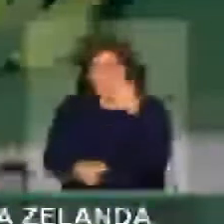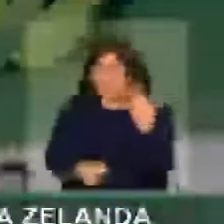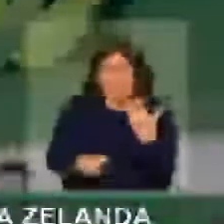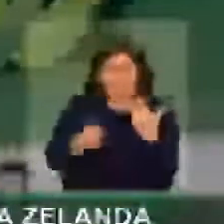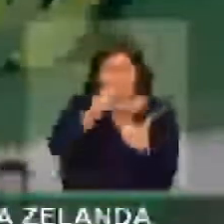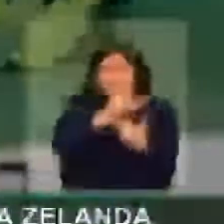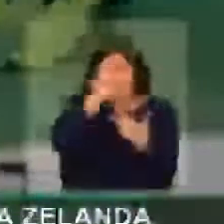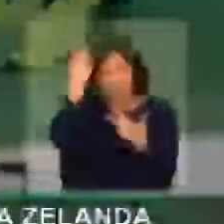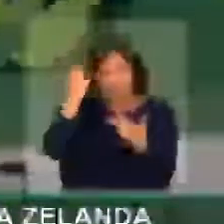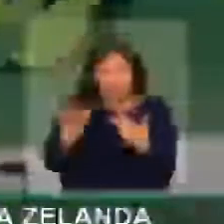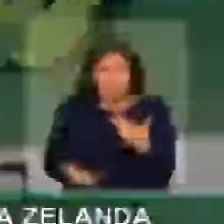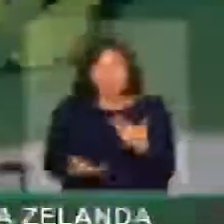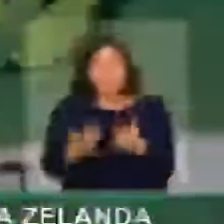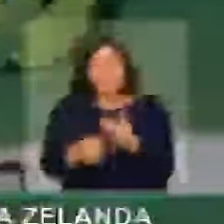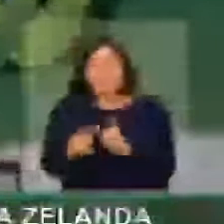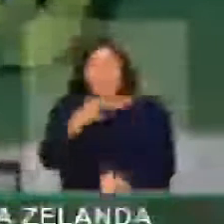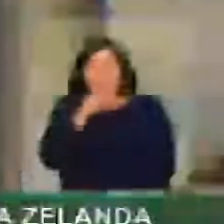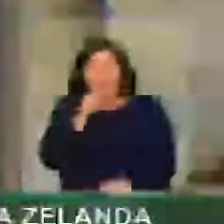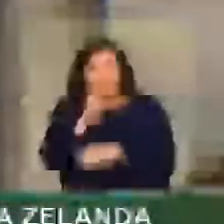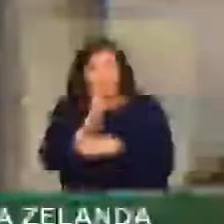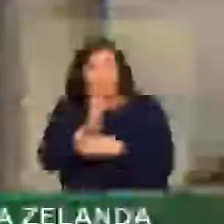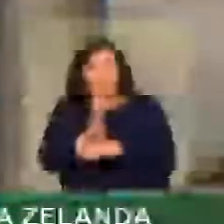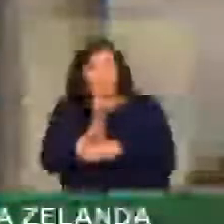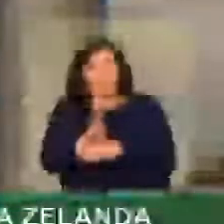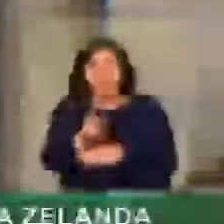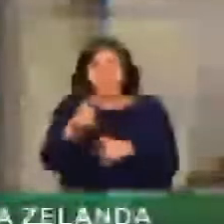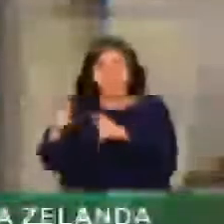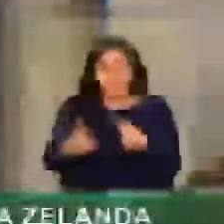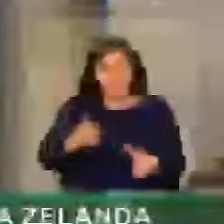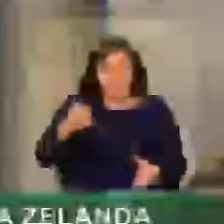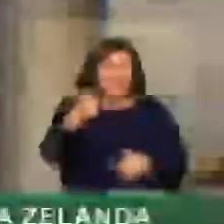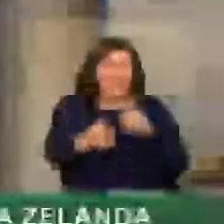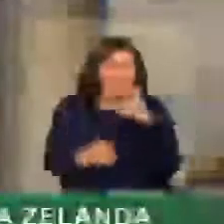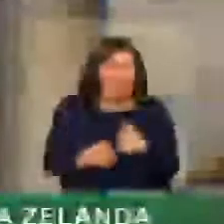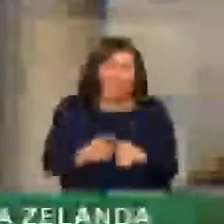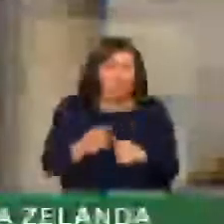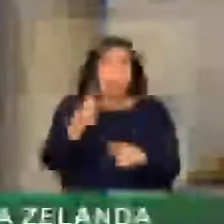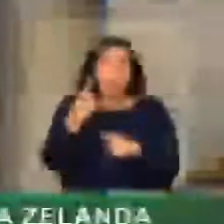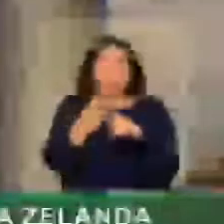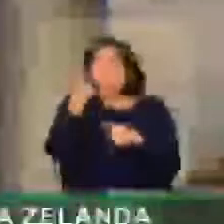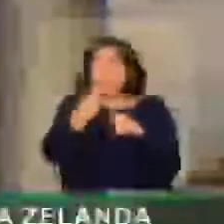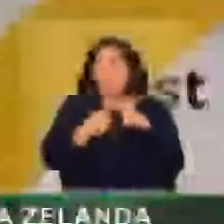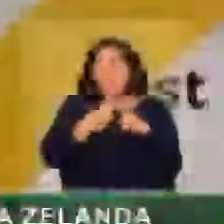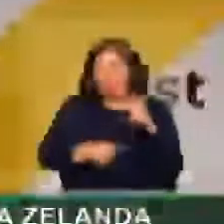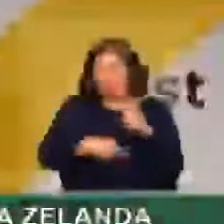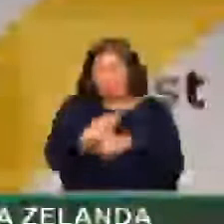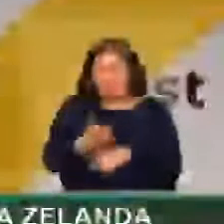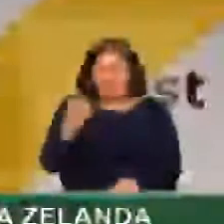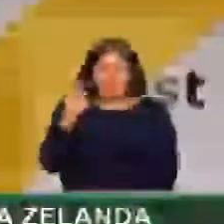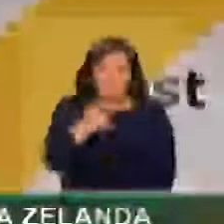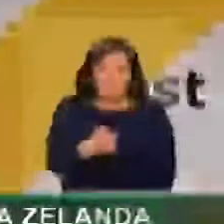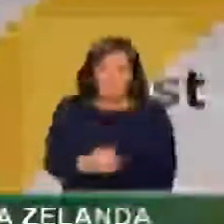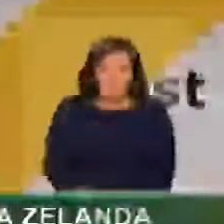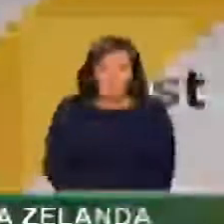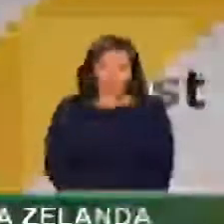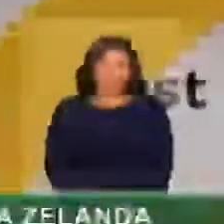estado grave. La policía que vigilaba el supermercado disparó contra el hombre y lo mató solamente un minuto después de iniciada la agresión. What happened today